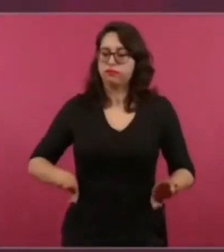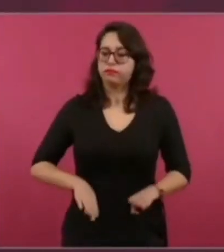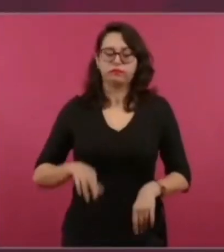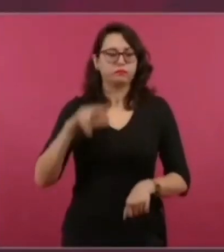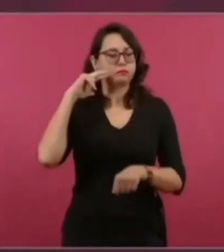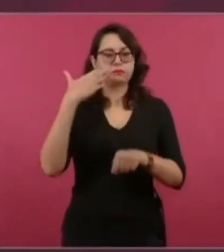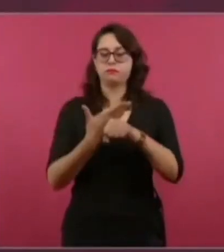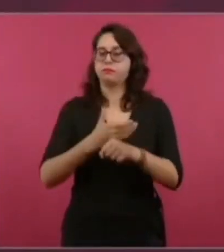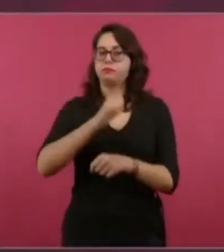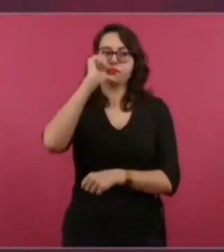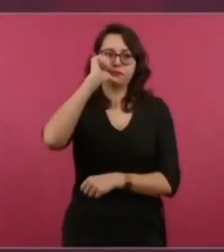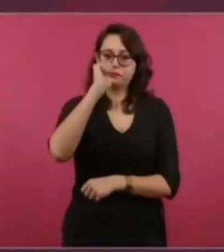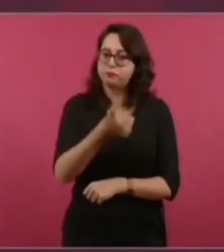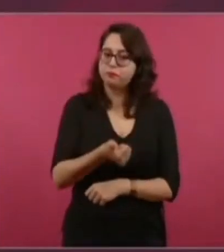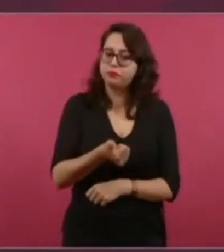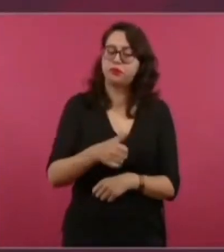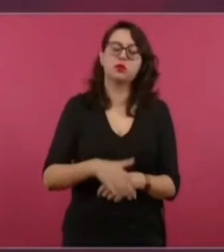repito,